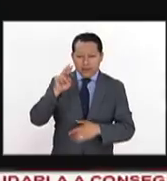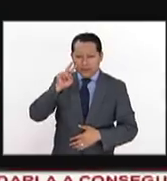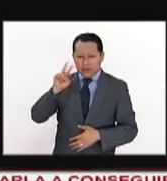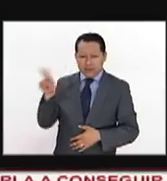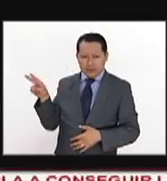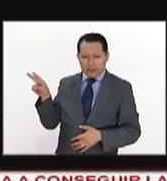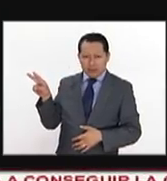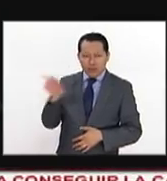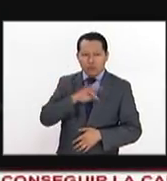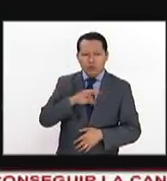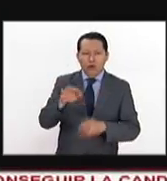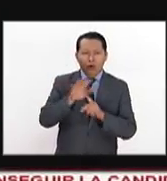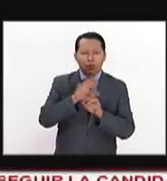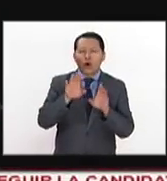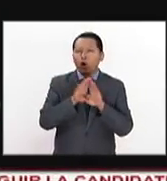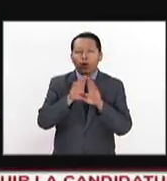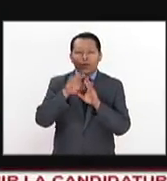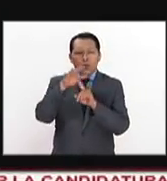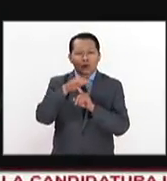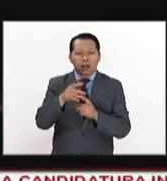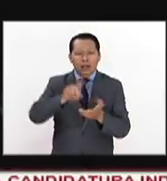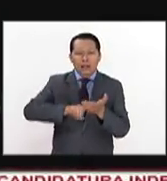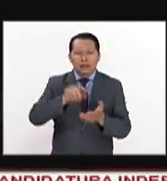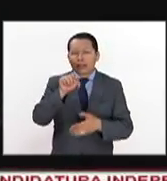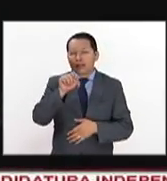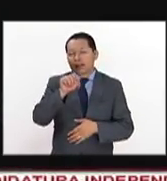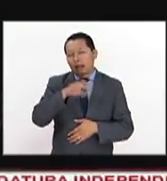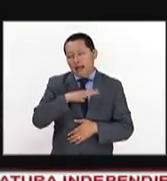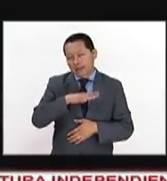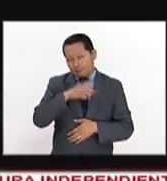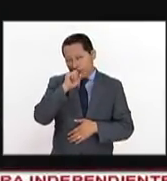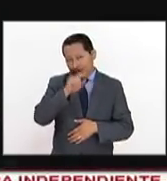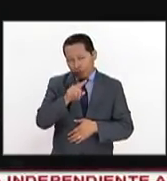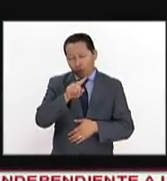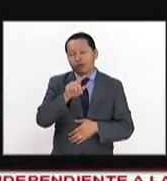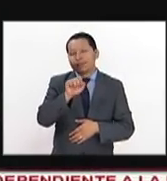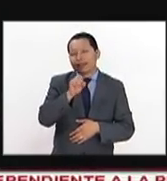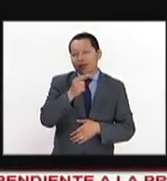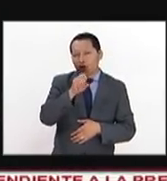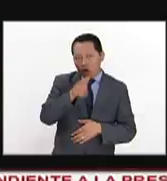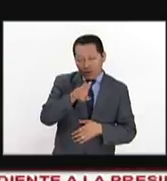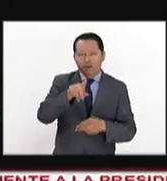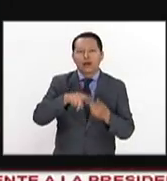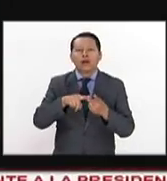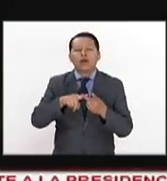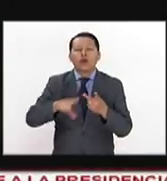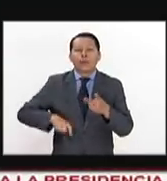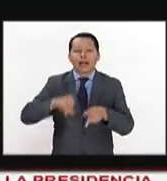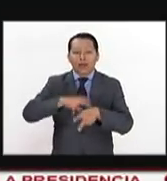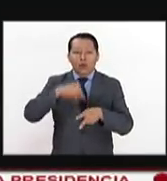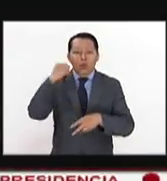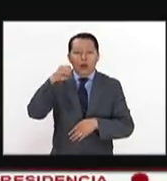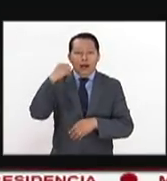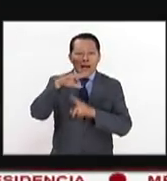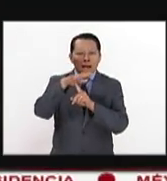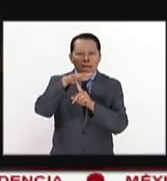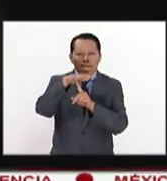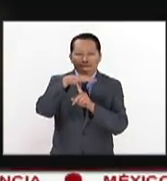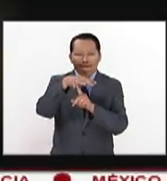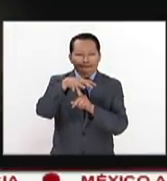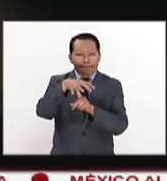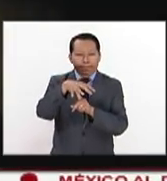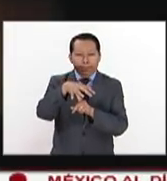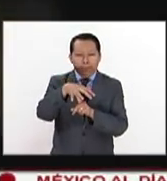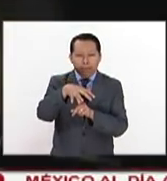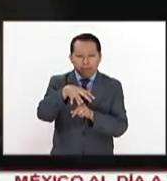grabación se observa cómo la aeronave en la que viajaba el secretario de Gobernación y el gobernador de Oaxaca baja a poca velocidad